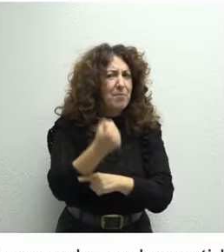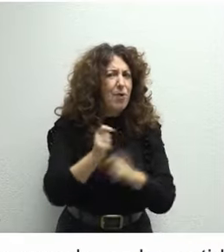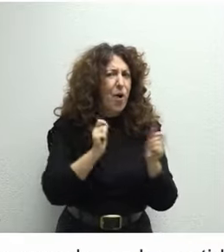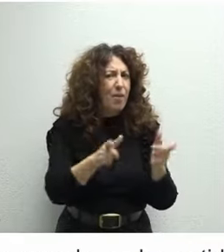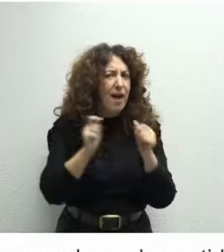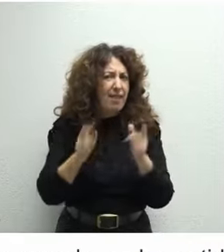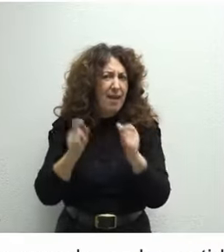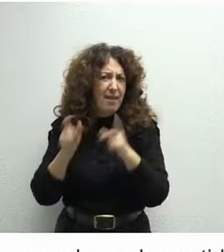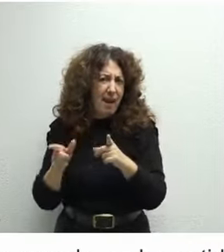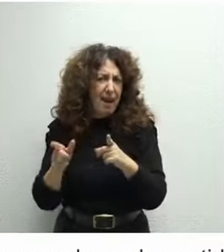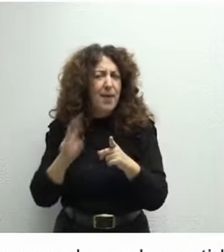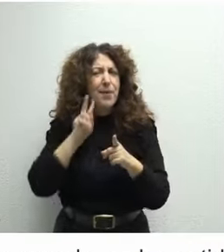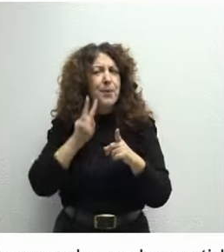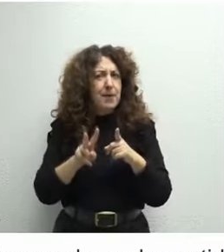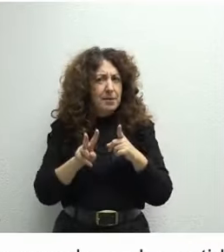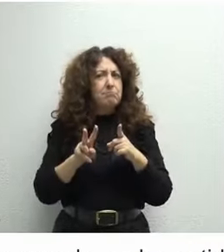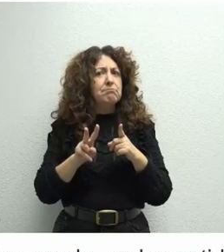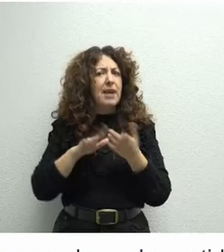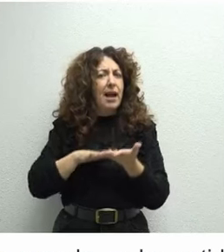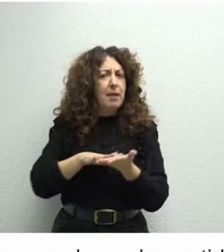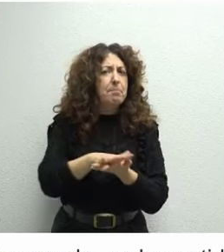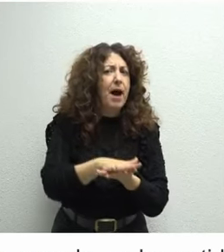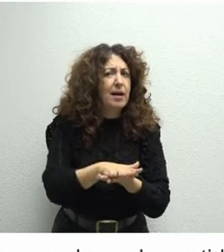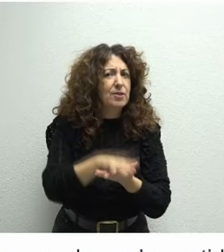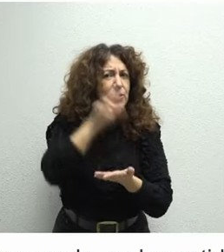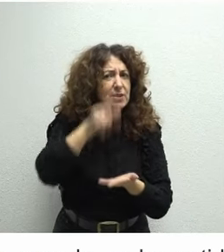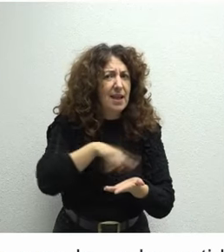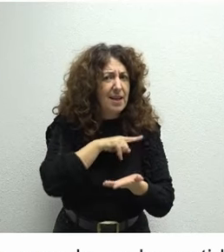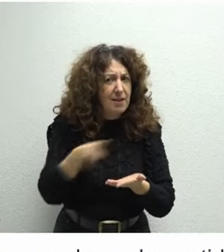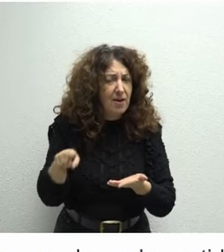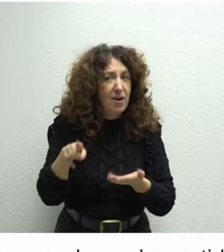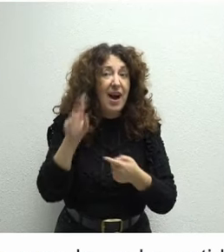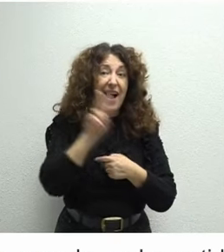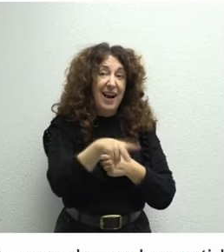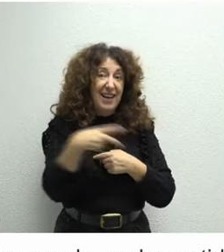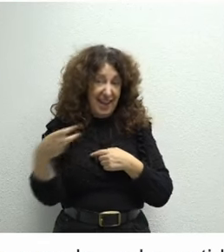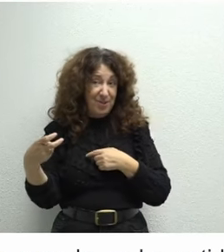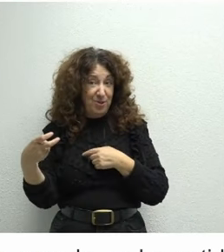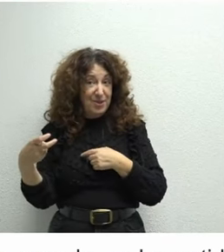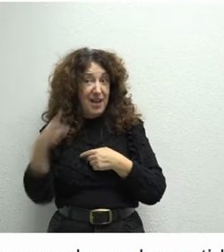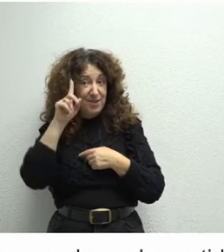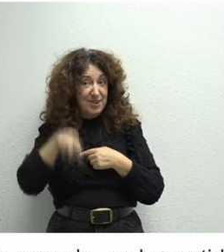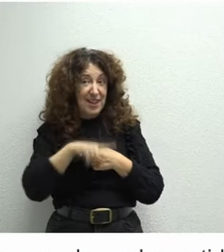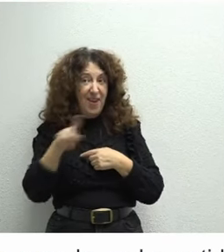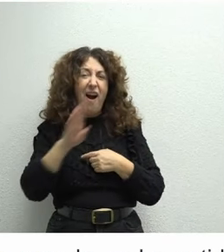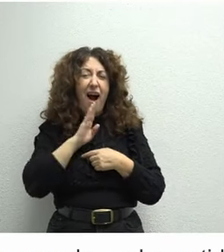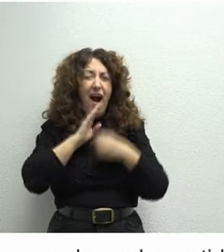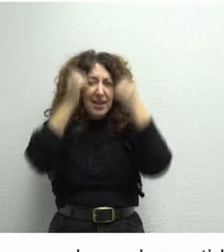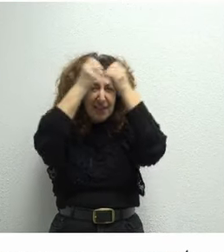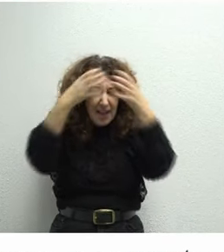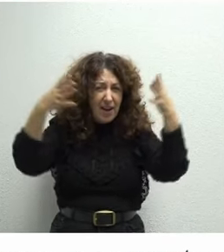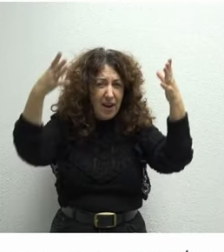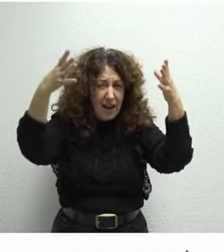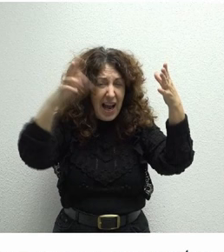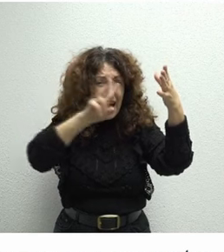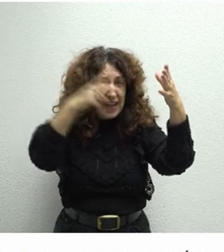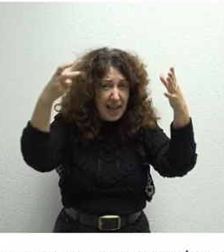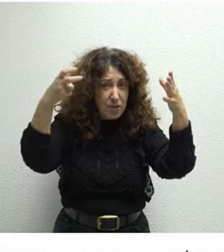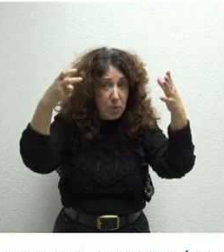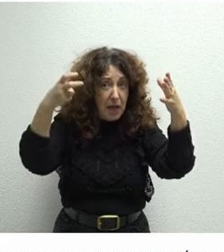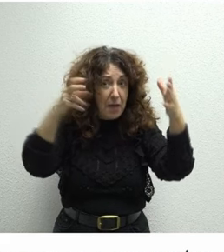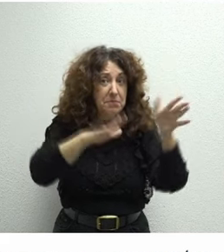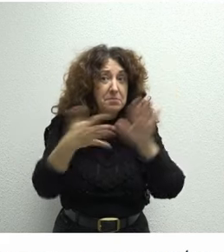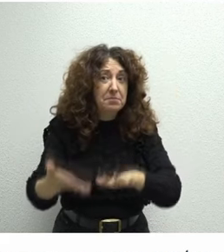personas realmente impactaban y tenía los resultados aquellos magníficos resultados que queríamos conseguir cada uno no